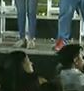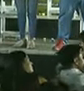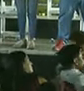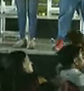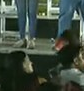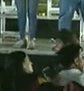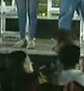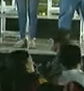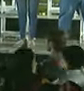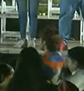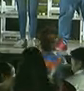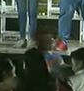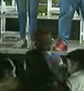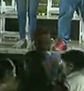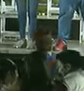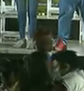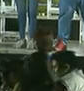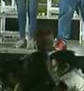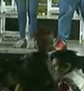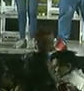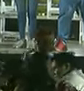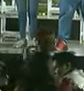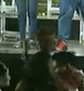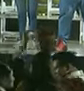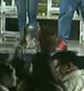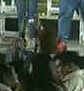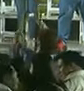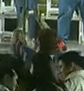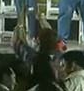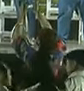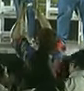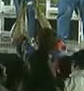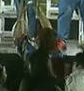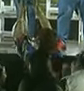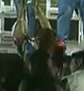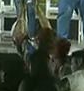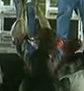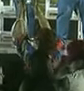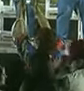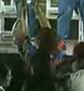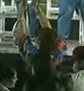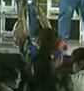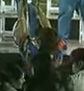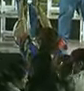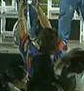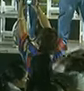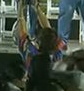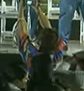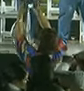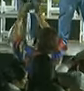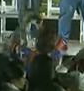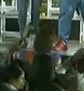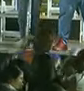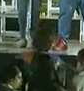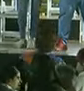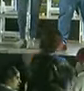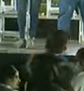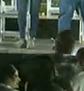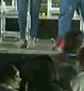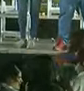esó profanar con suant sueo y Su patria que quita